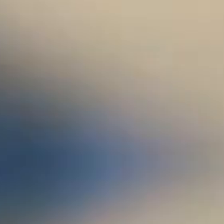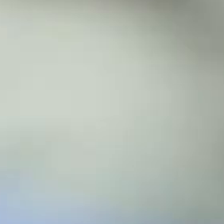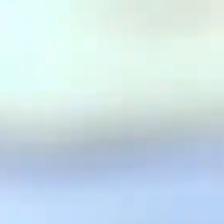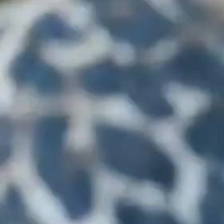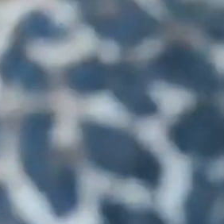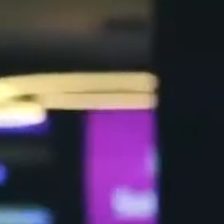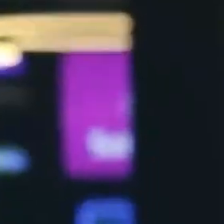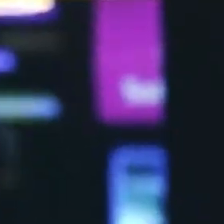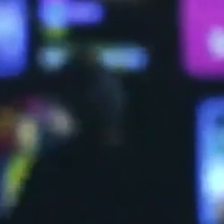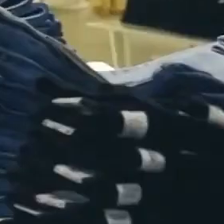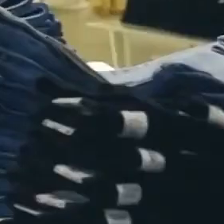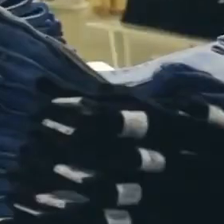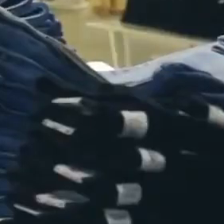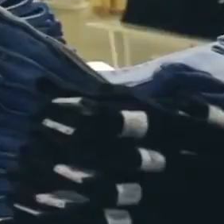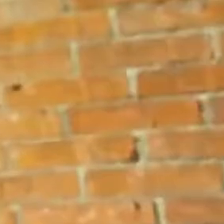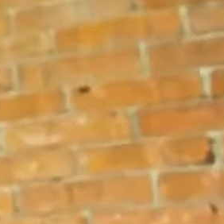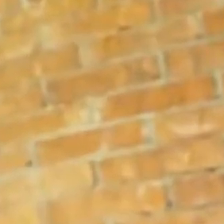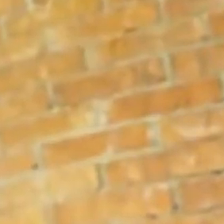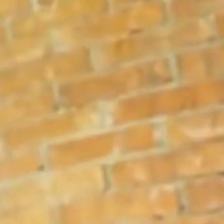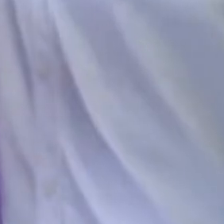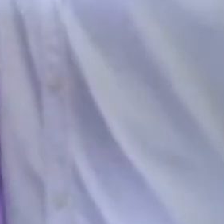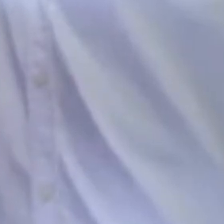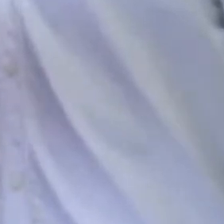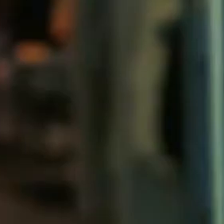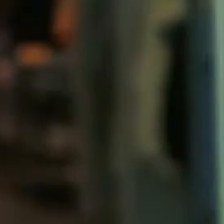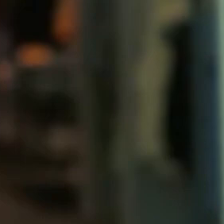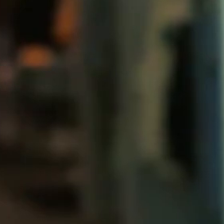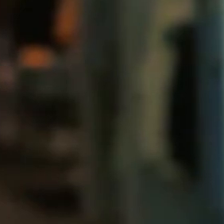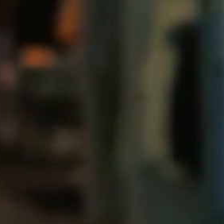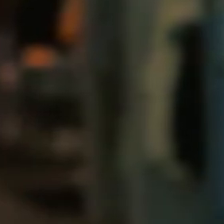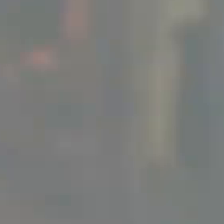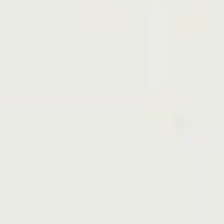Presentó Montevideo Shopping. Siempre contigo.